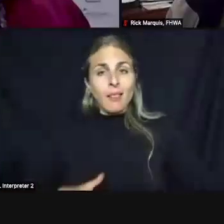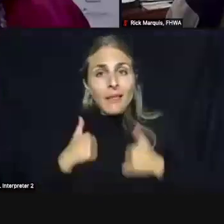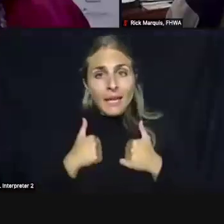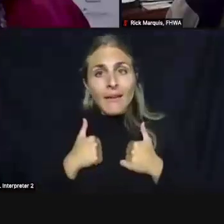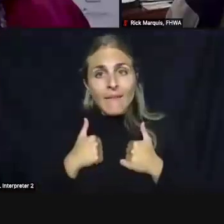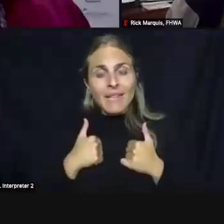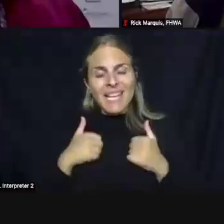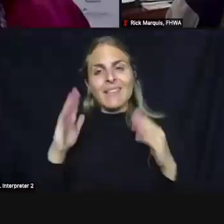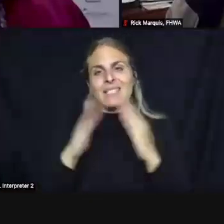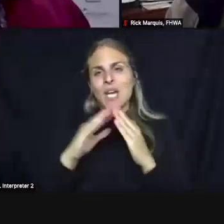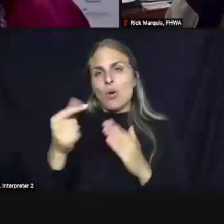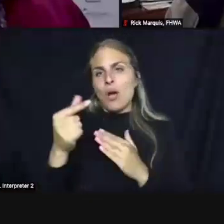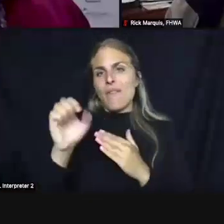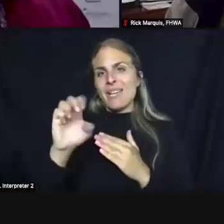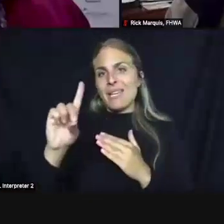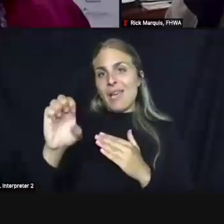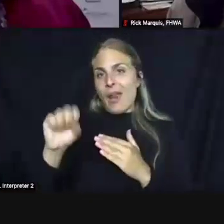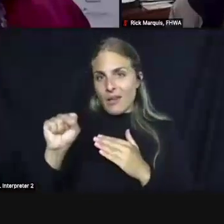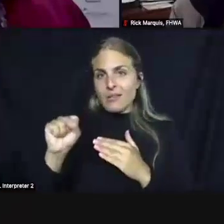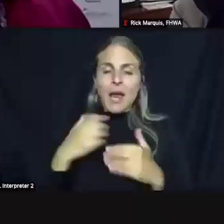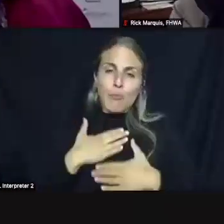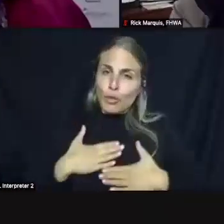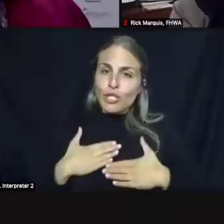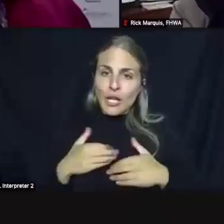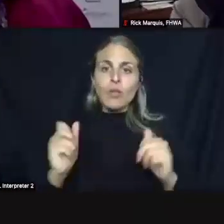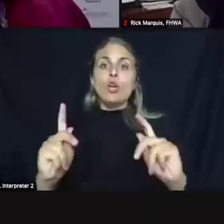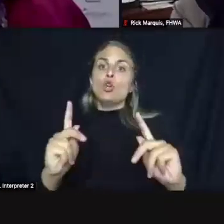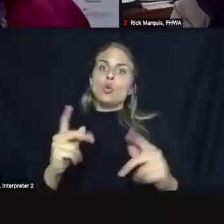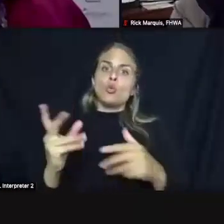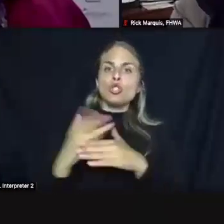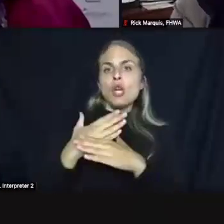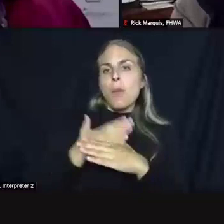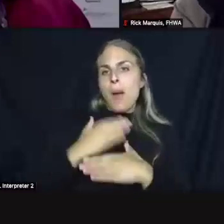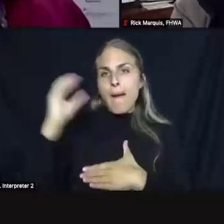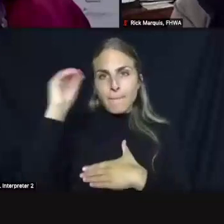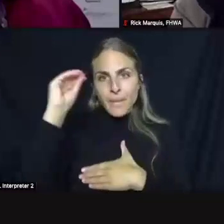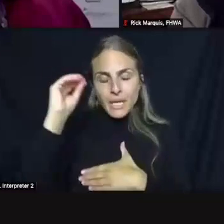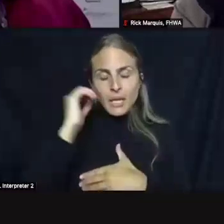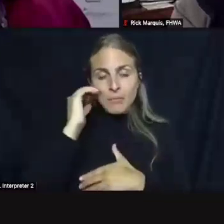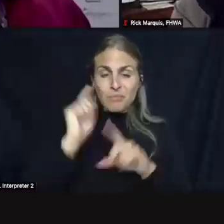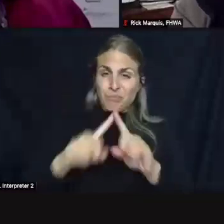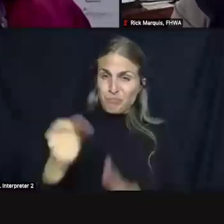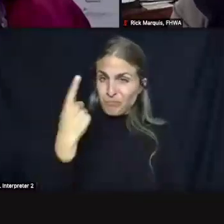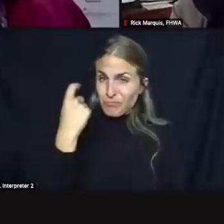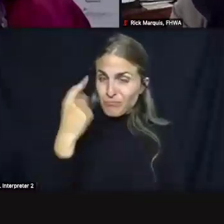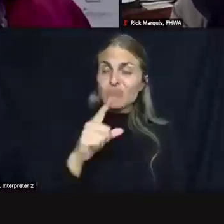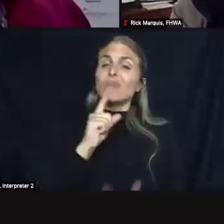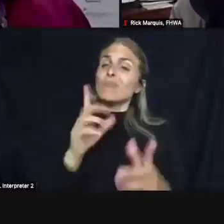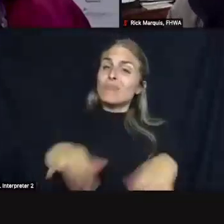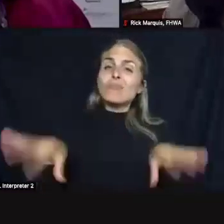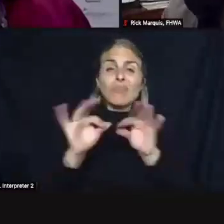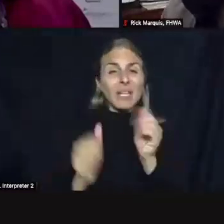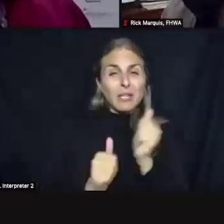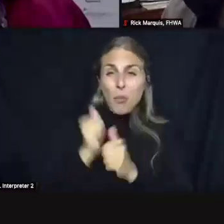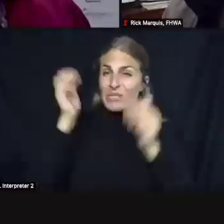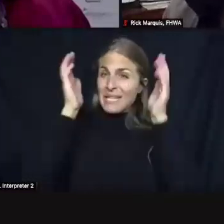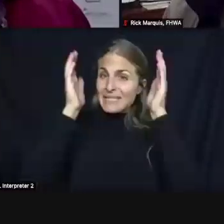con I-81. Yo soy residente del pueblo de Gares. Agradezco la